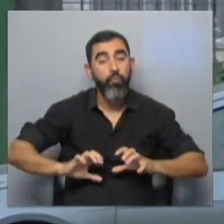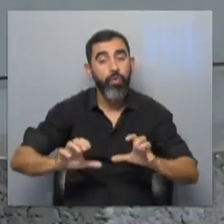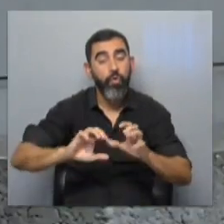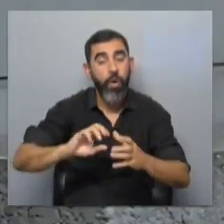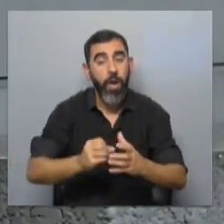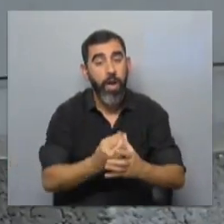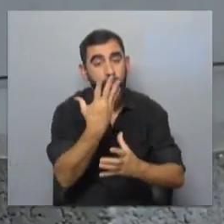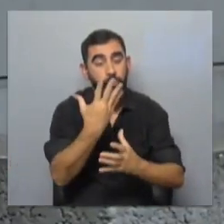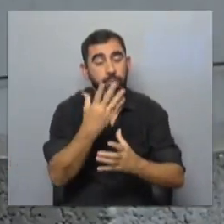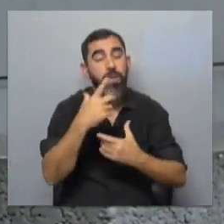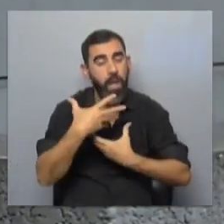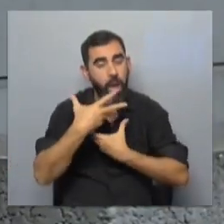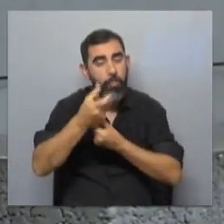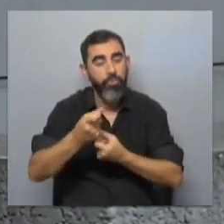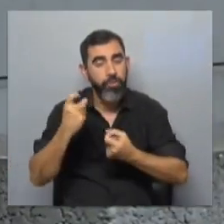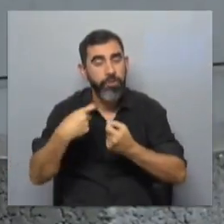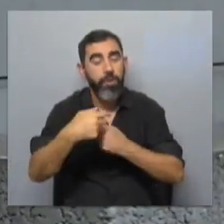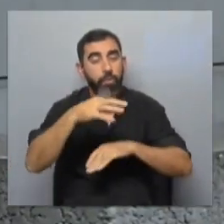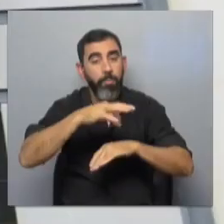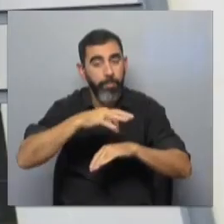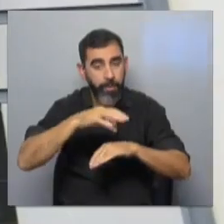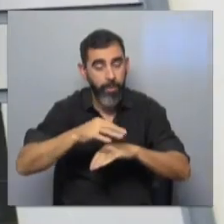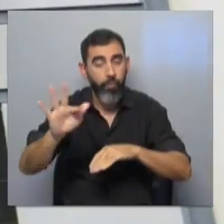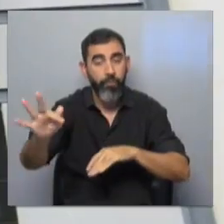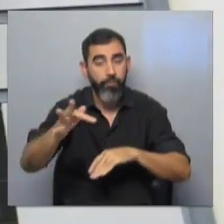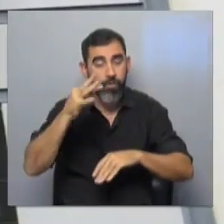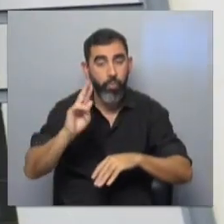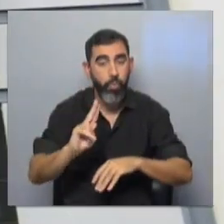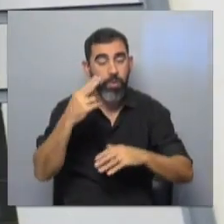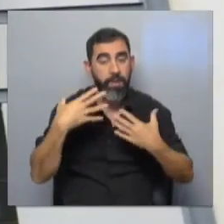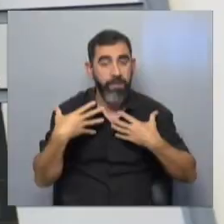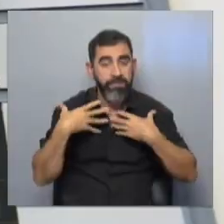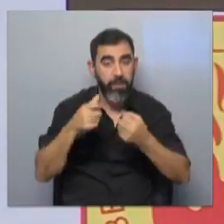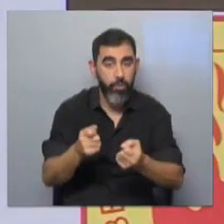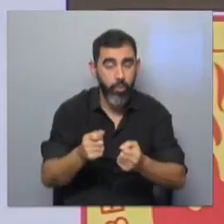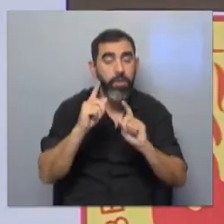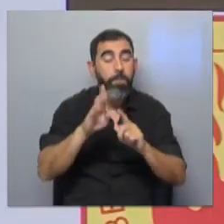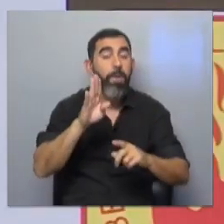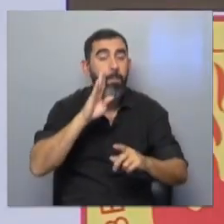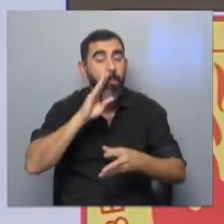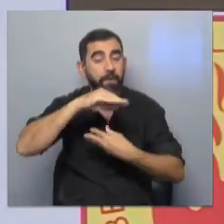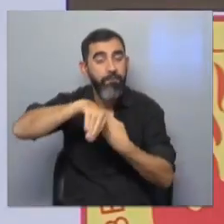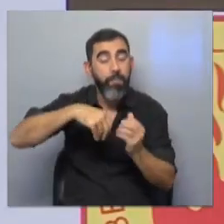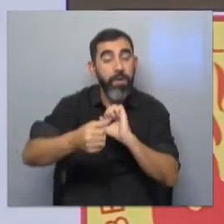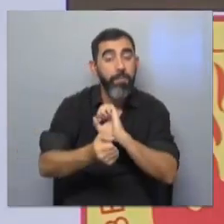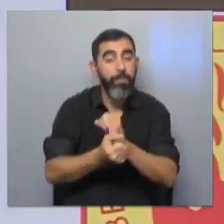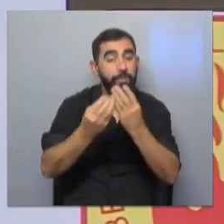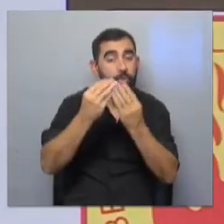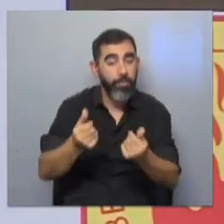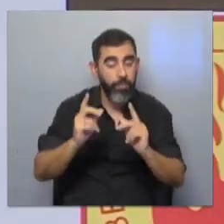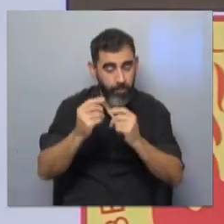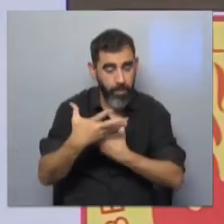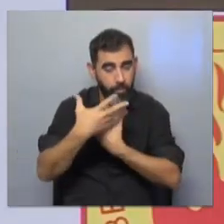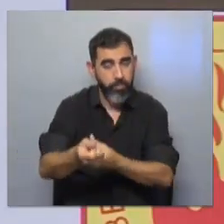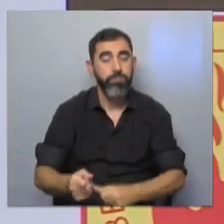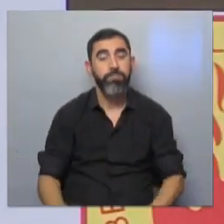CASMU, recibiendo el apoyo del Sindicato Médico, la Federación Uruguaya de la Salud y madres y familiares de detenidos